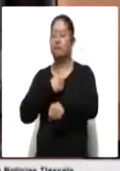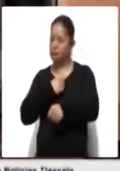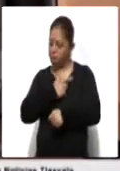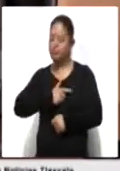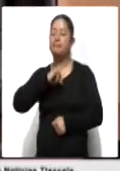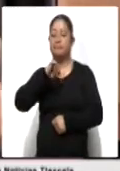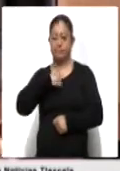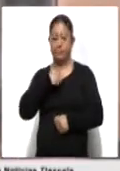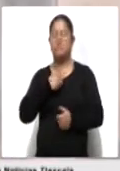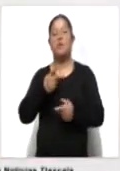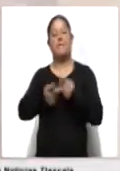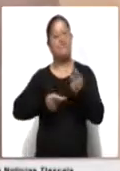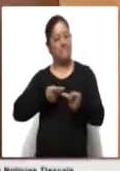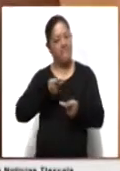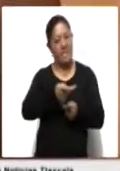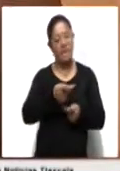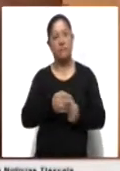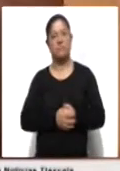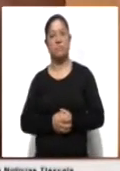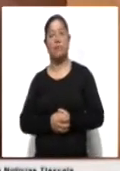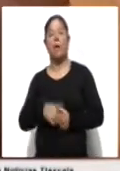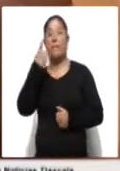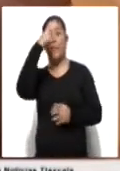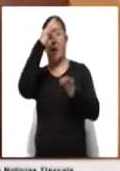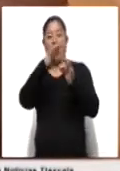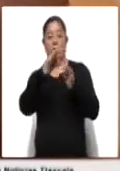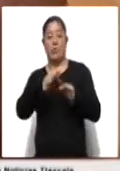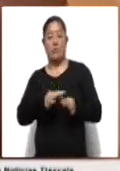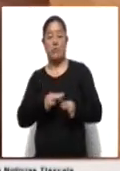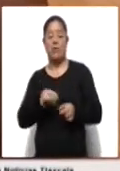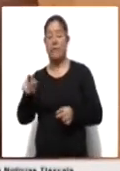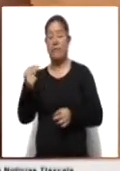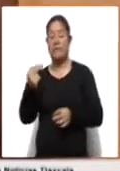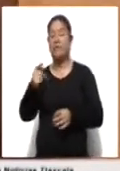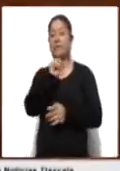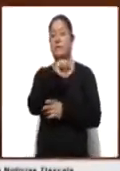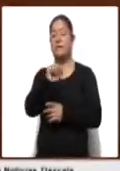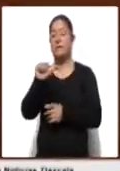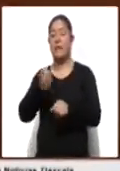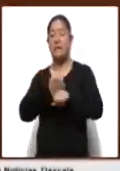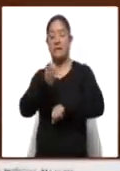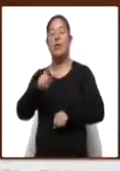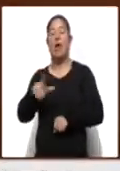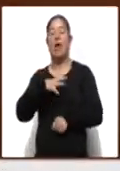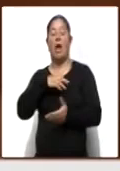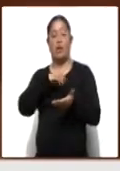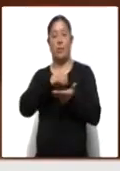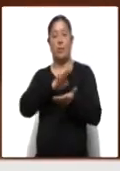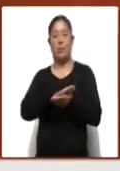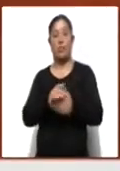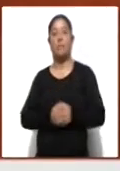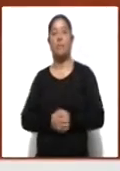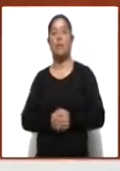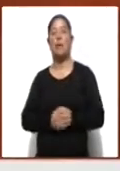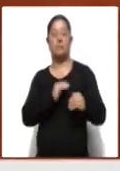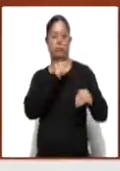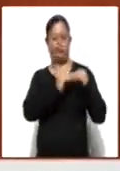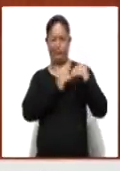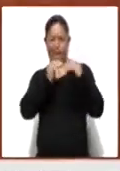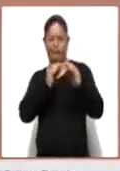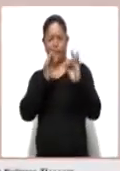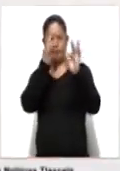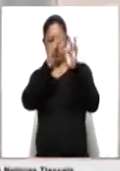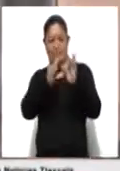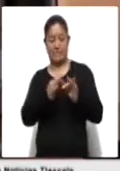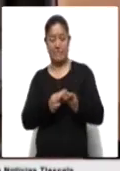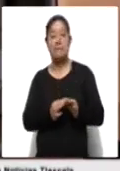gusto se las llevamos a. Para cumplir con los requisitos de la Secretaría de Salud del Estado, se implementarán los protocolos sanitarios